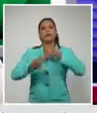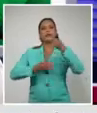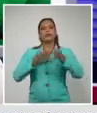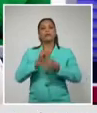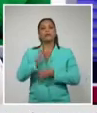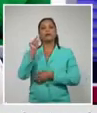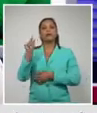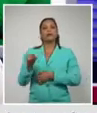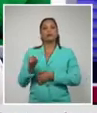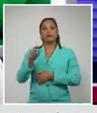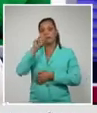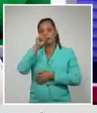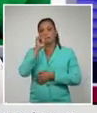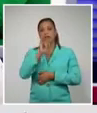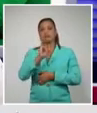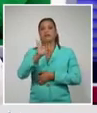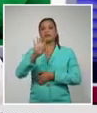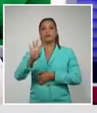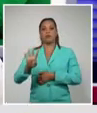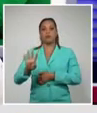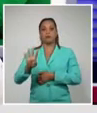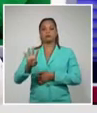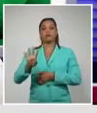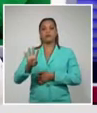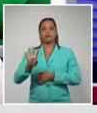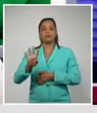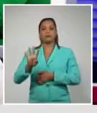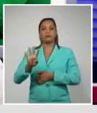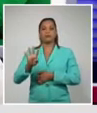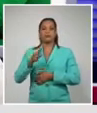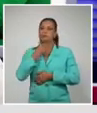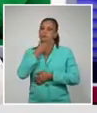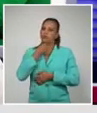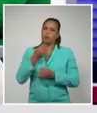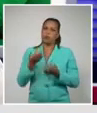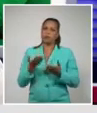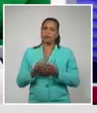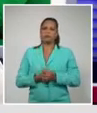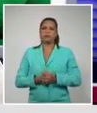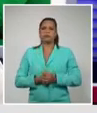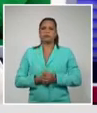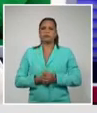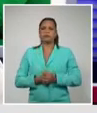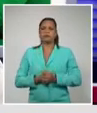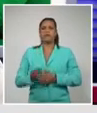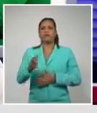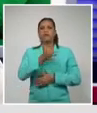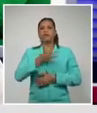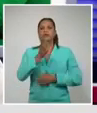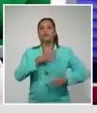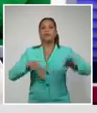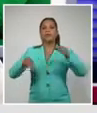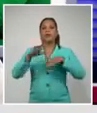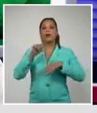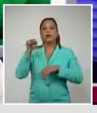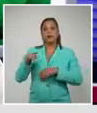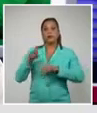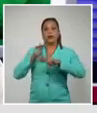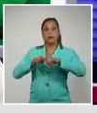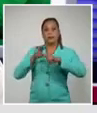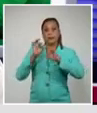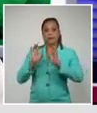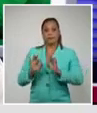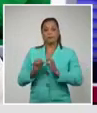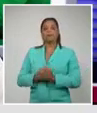de 64 años de edad, relativamente joven, del municipio Playa, aquí en La Habana,